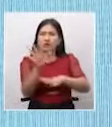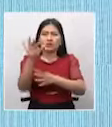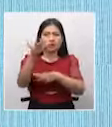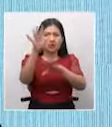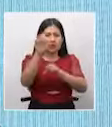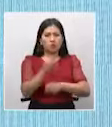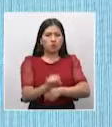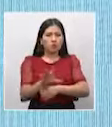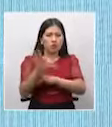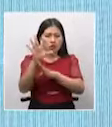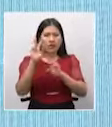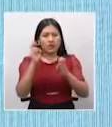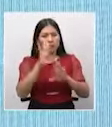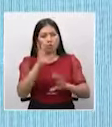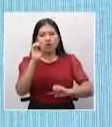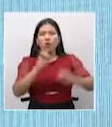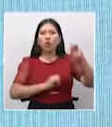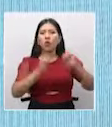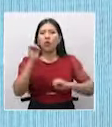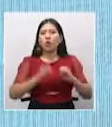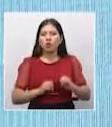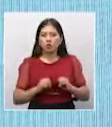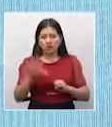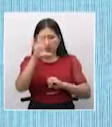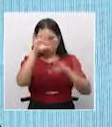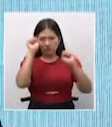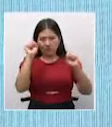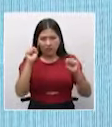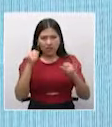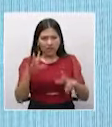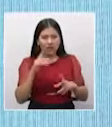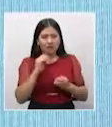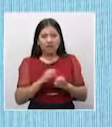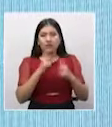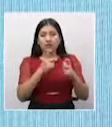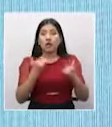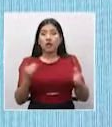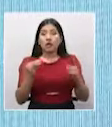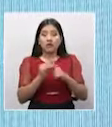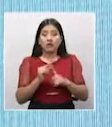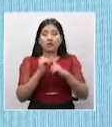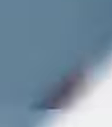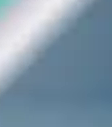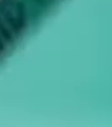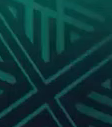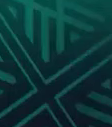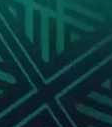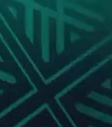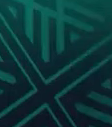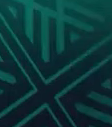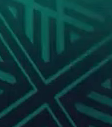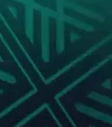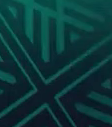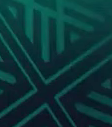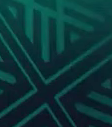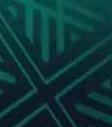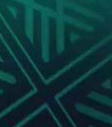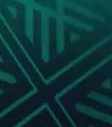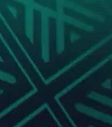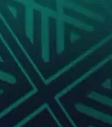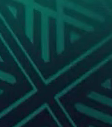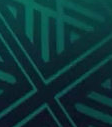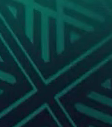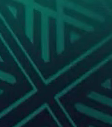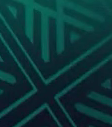serranías de su Oruro natal y que motiva mensajes como el que vamos a revisar a continuación del mismo presidente Luis Arce